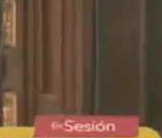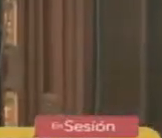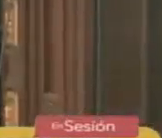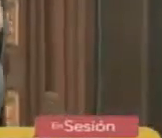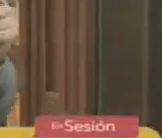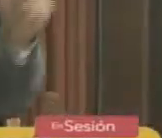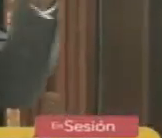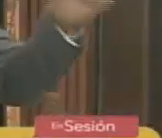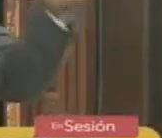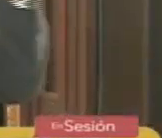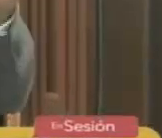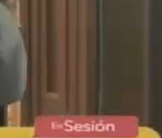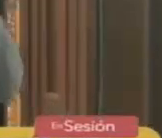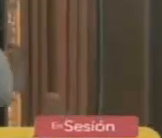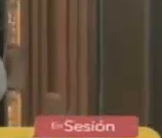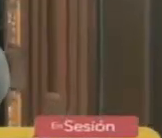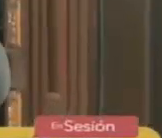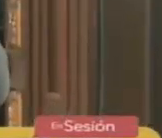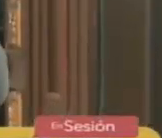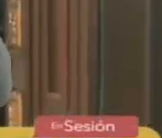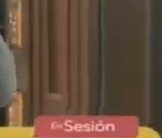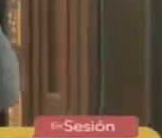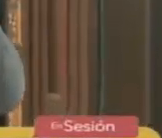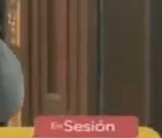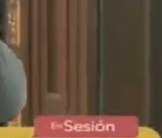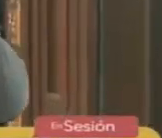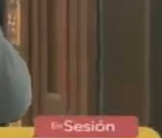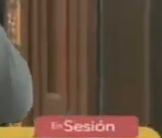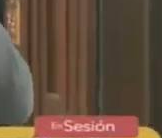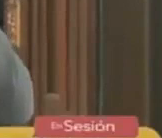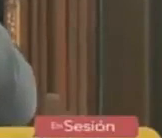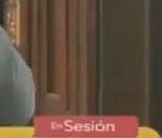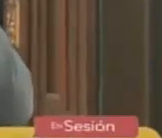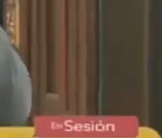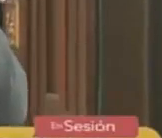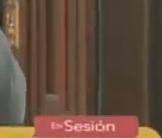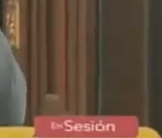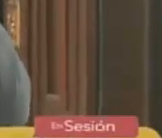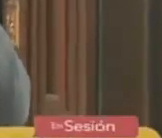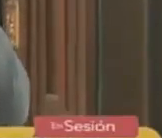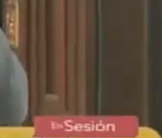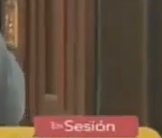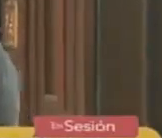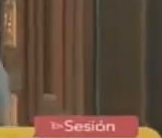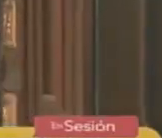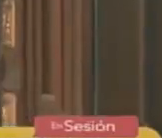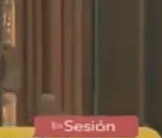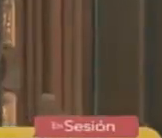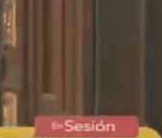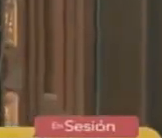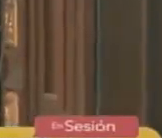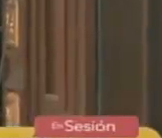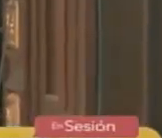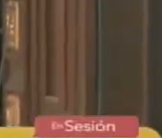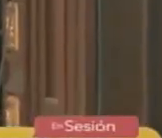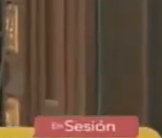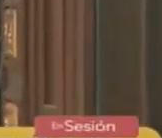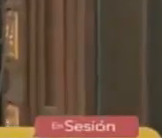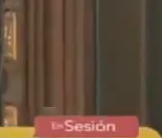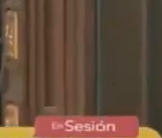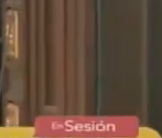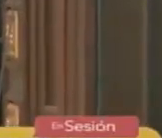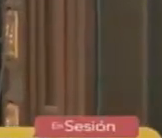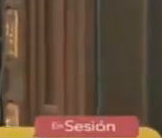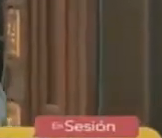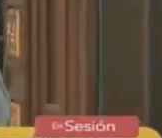naciente República. Es así como el 9 de marzo de 1811, aún dándole consideraciones de carácter rural, se conforma la